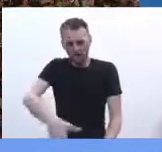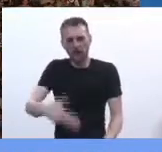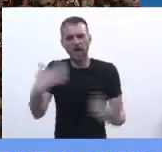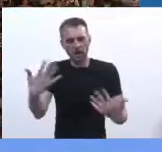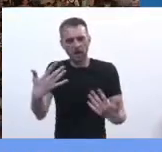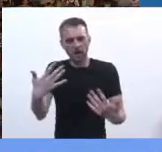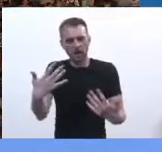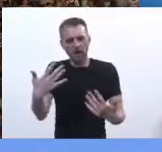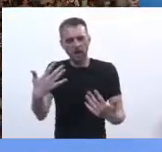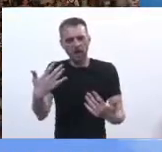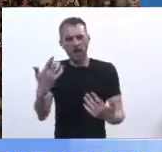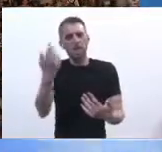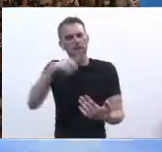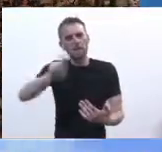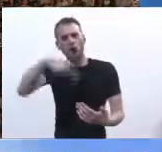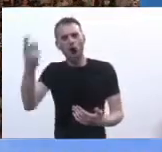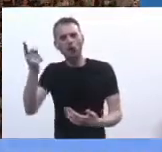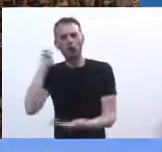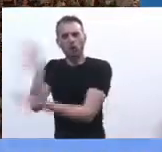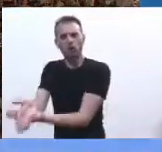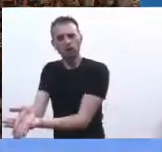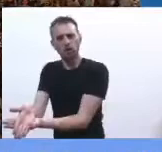pero estamos penalizando a otro